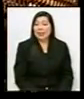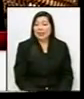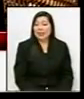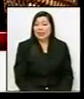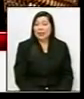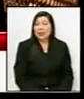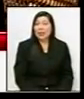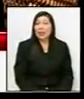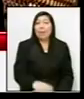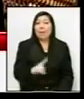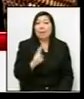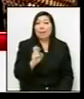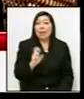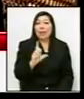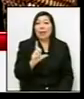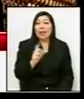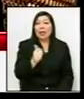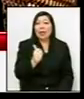Orlando Velázquez,